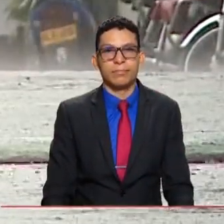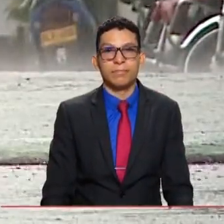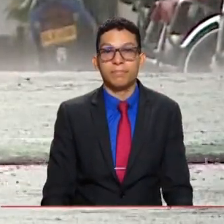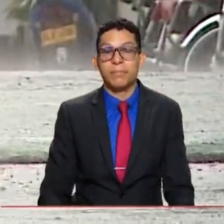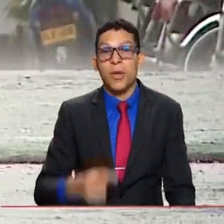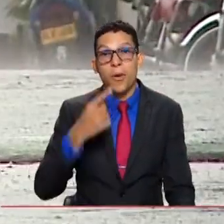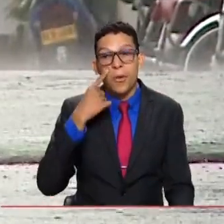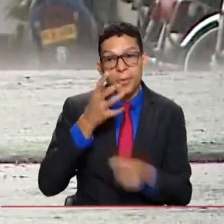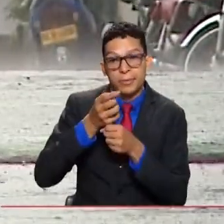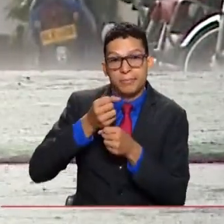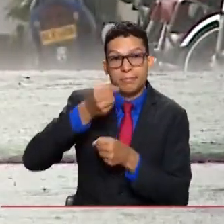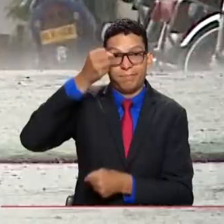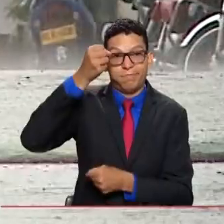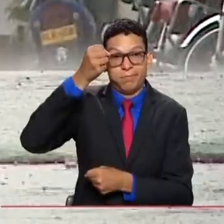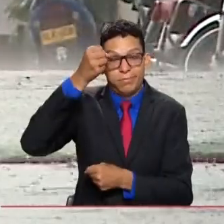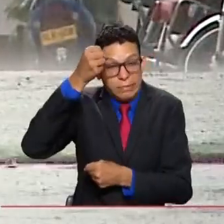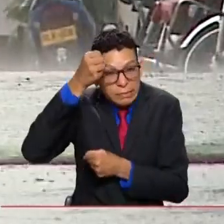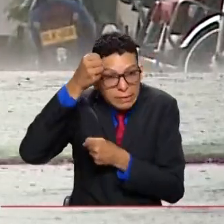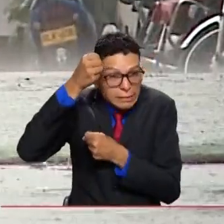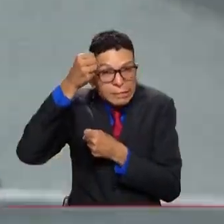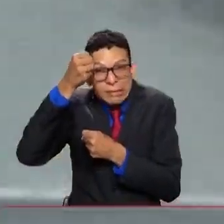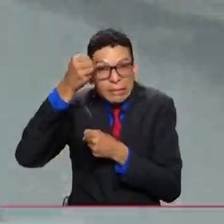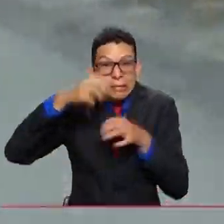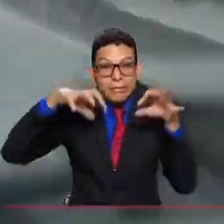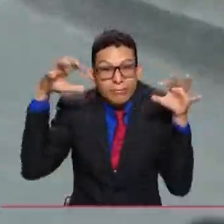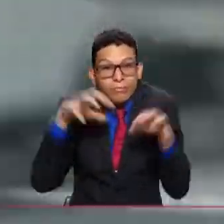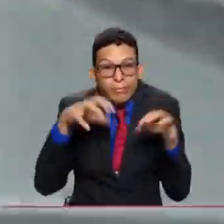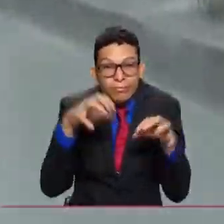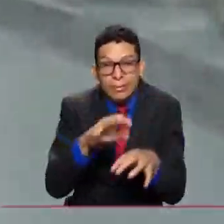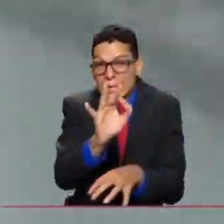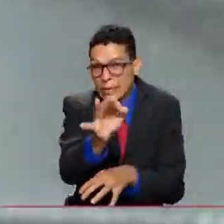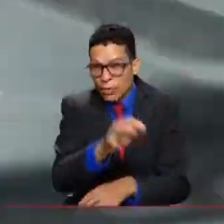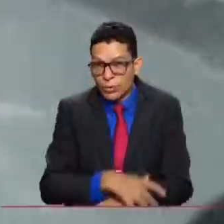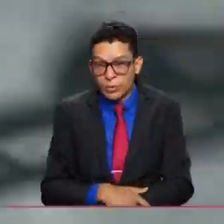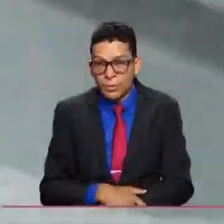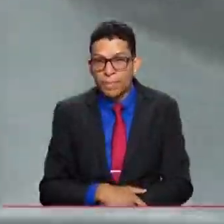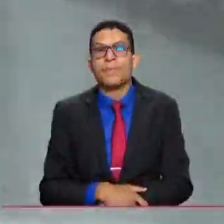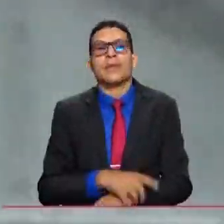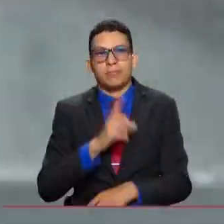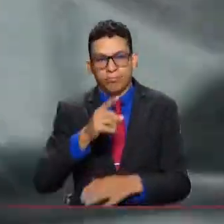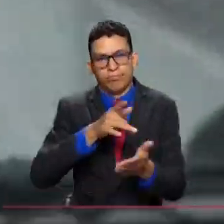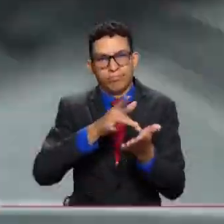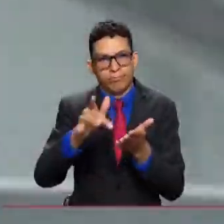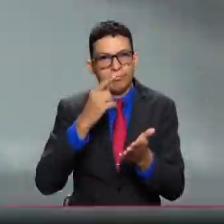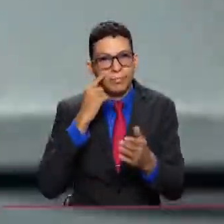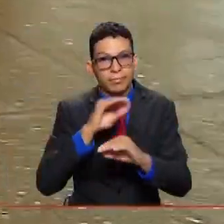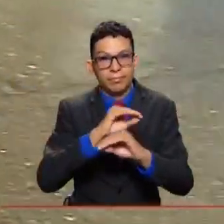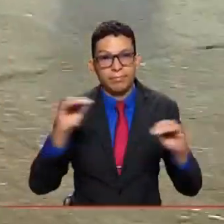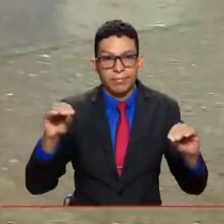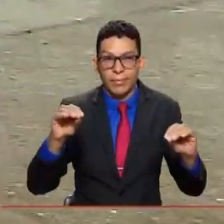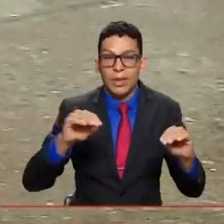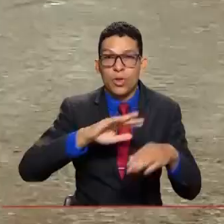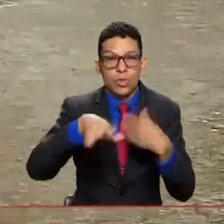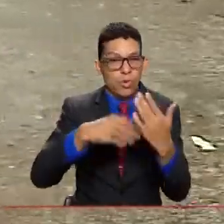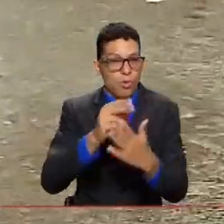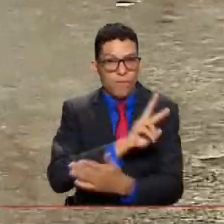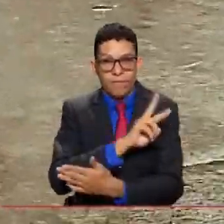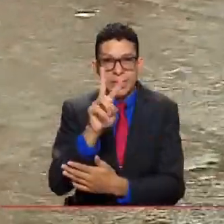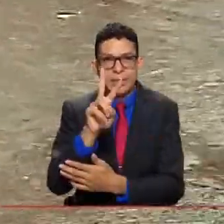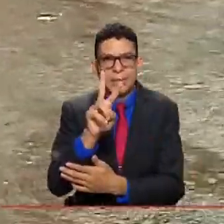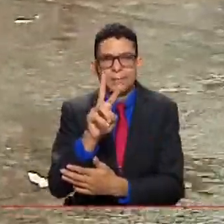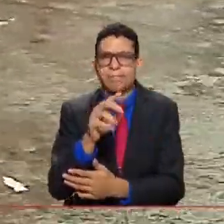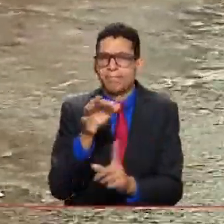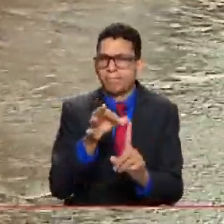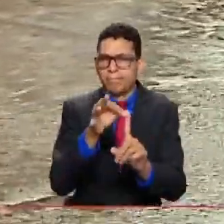Alista el paraguas porque el fin de semana estará pasado por lluvias. La alerta de los organismos de socorro está dada en todo el Valle del Cauca, pero